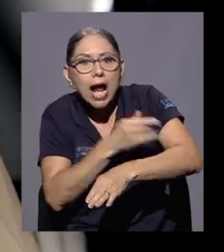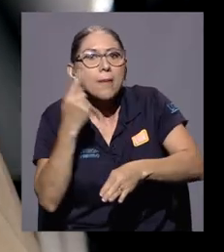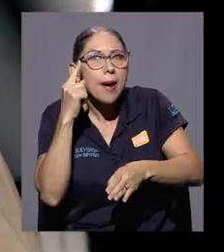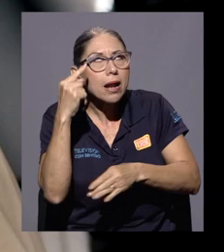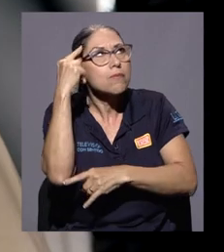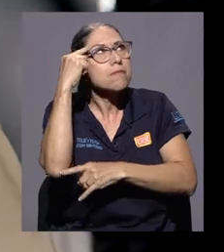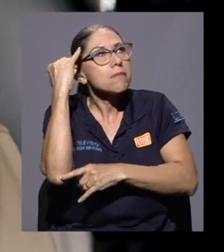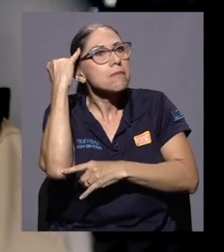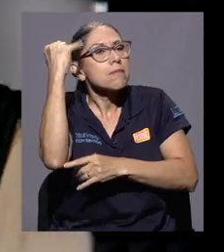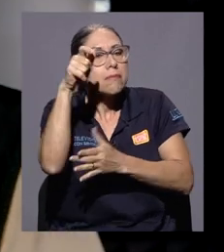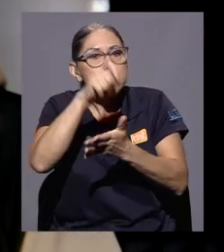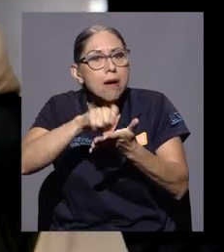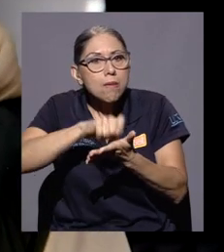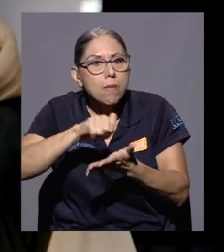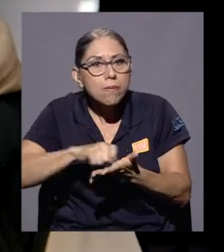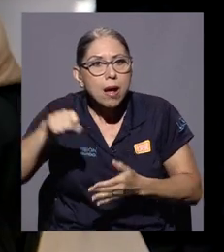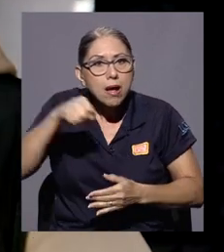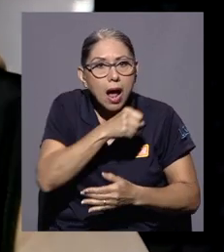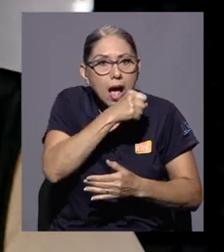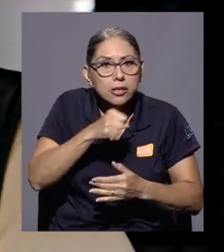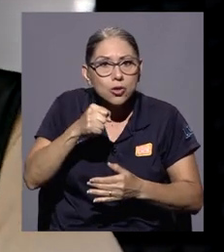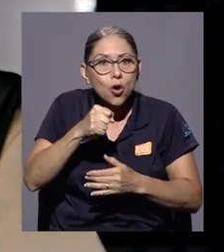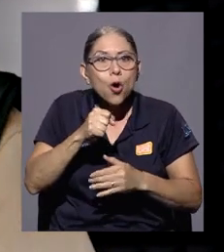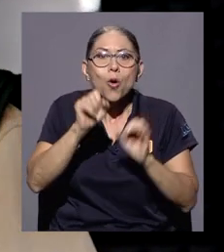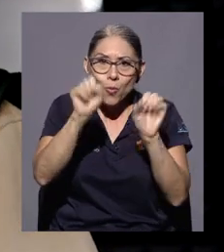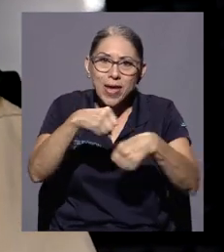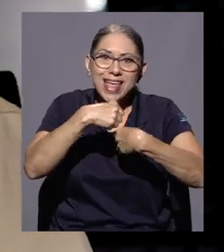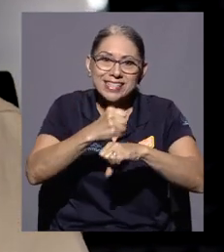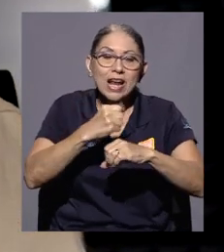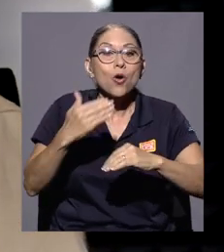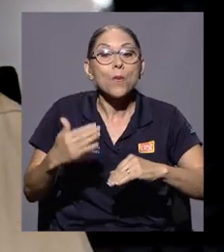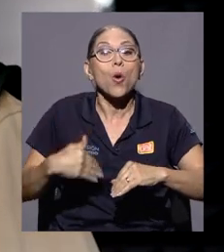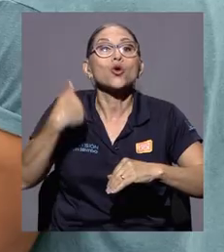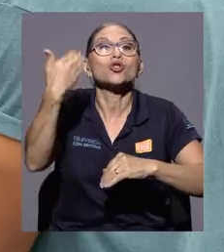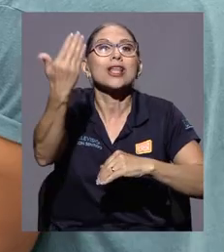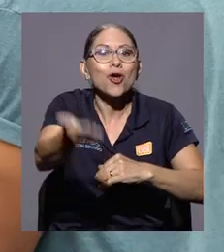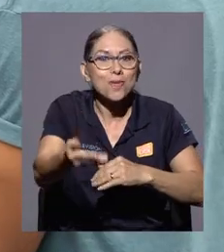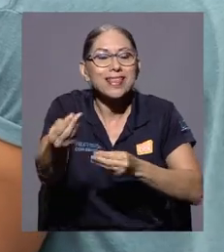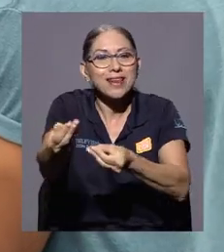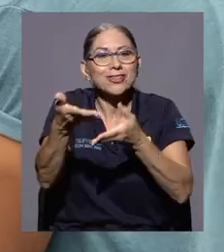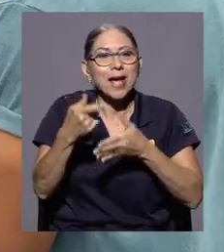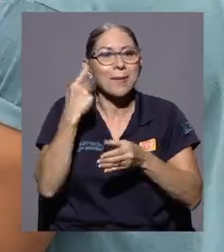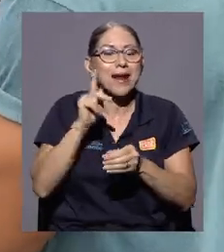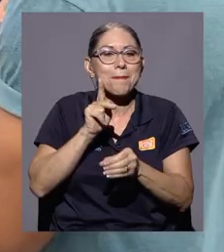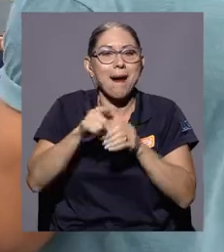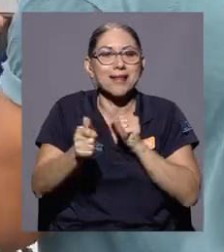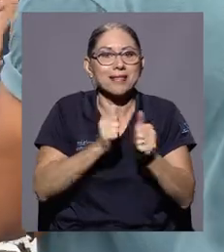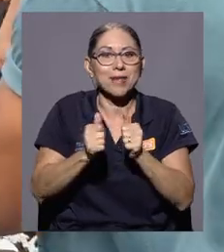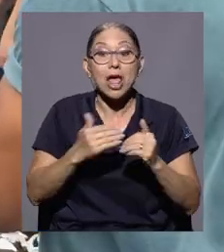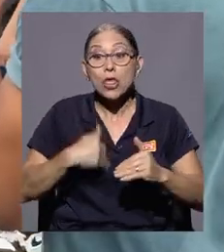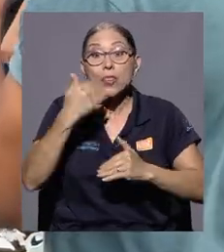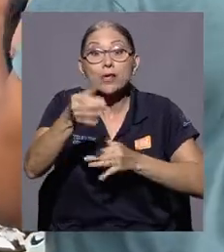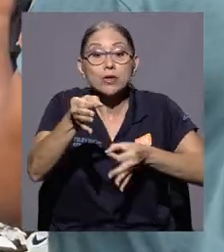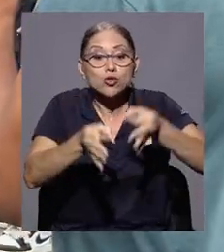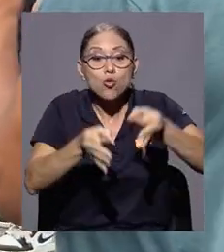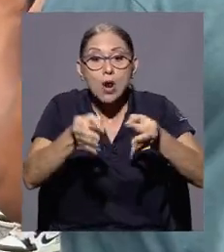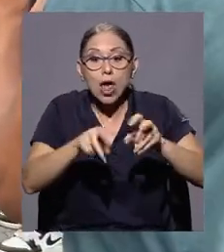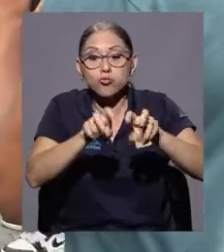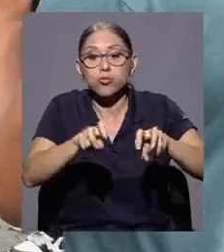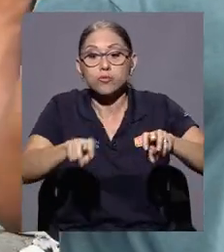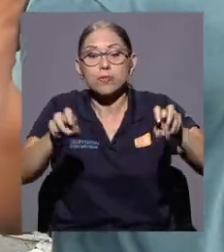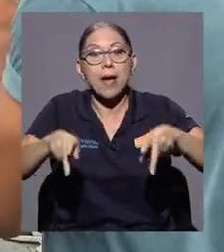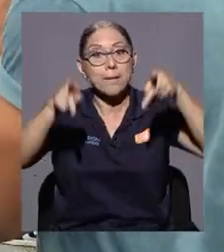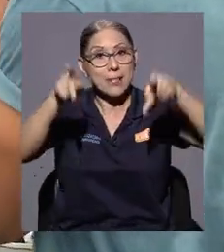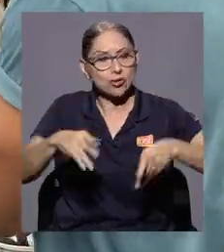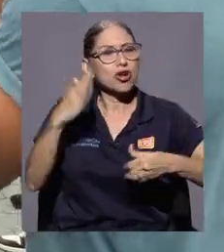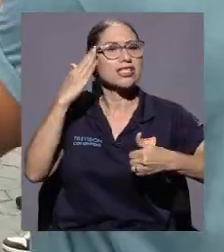letra, puede hacerlo y posteriormente mandar su pieza. Posteriormente, un jurado conformado por personas del ámbito del